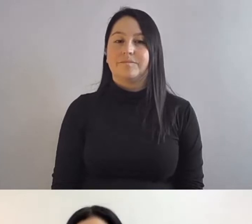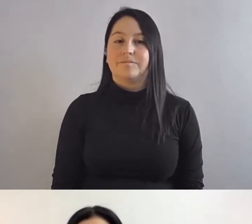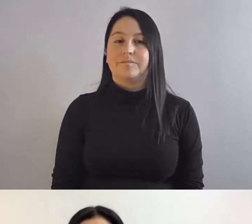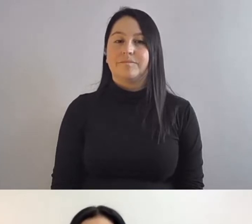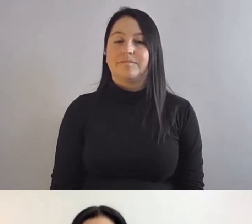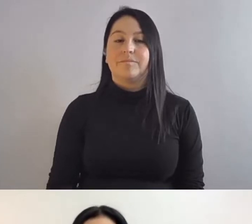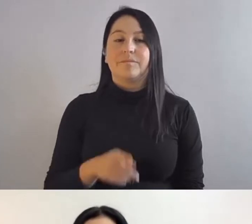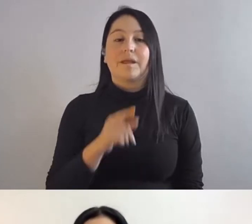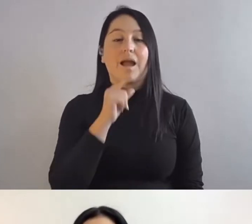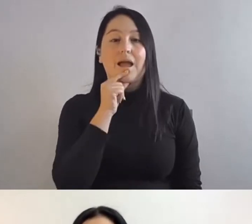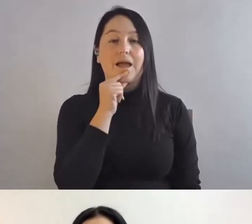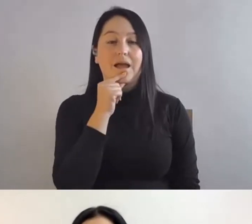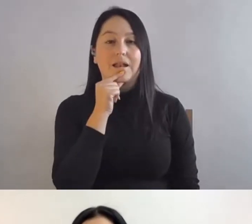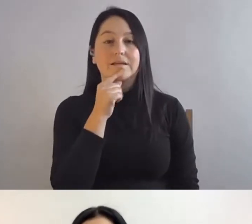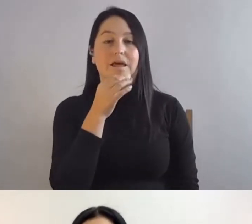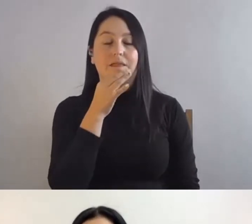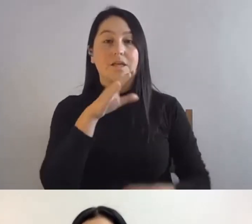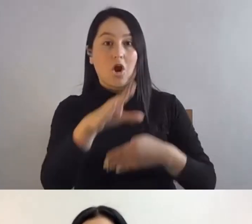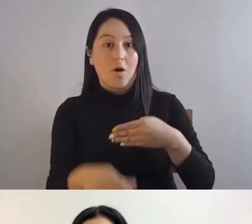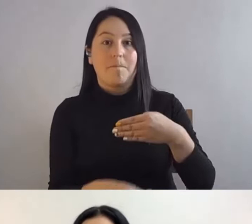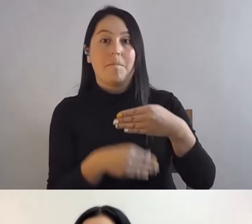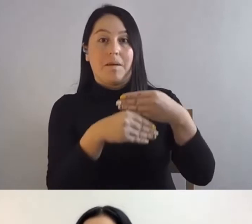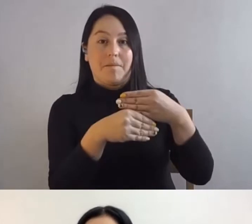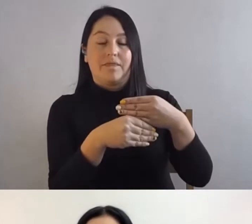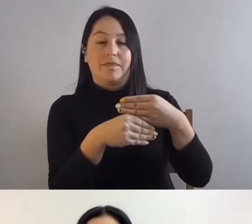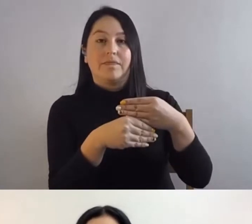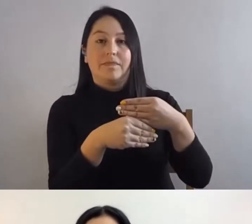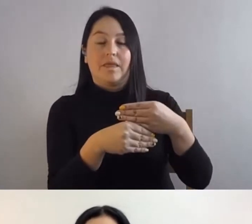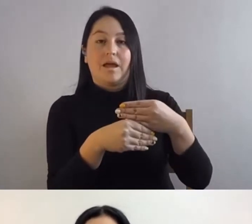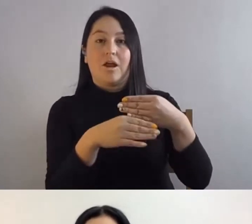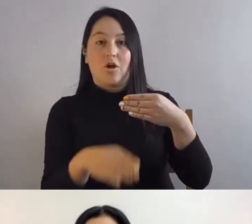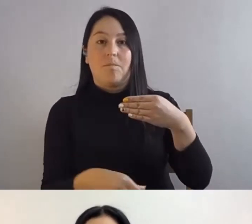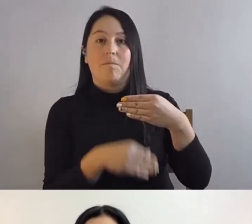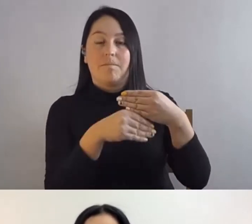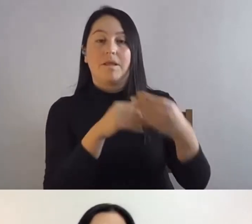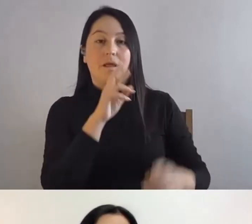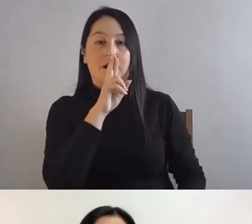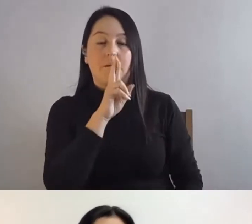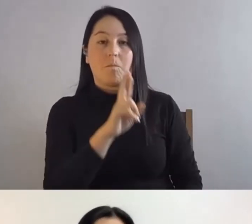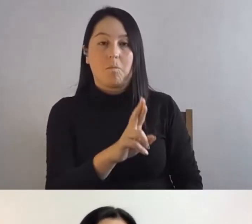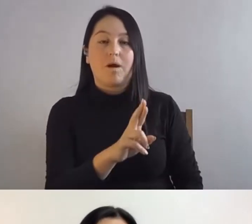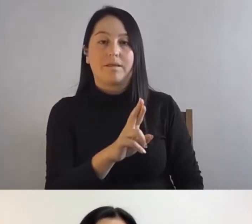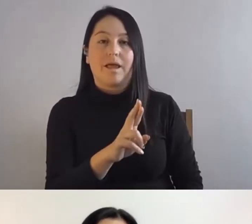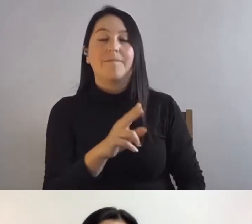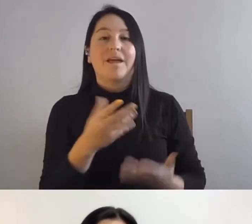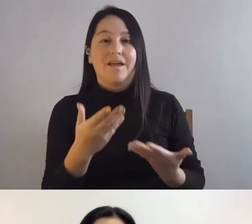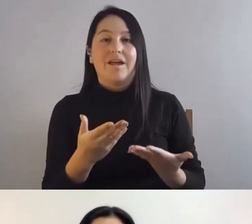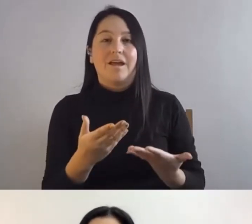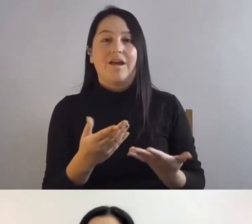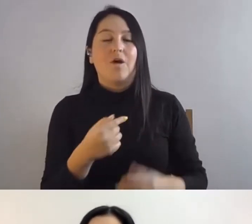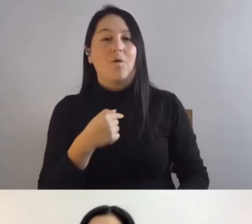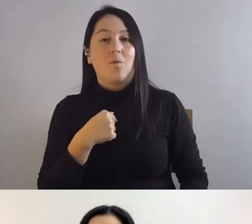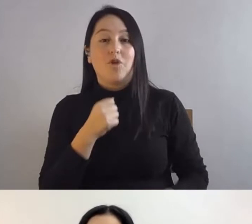Y quizás también como por mi parte para complementar la respuesta de Tomás, en general, uno que trabaja